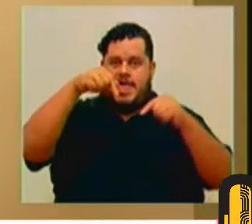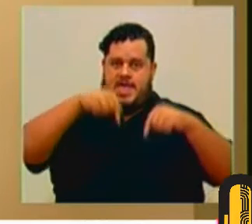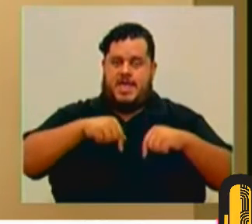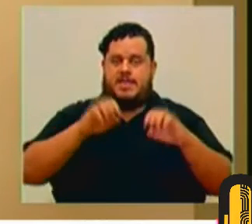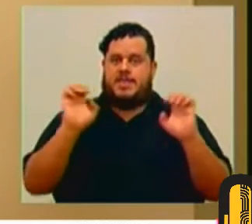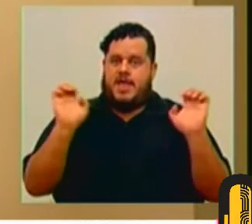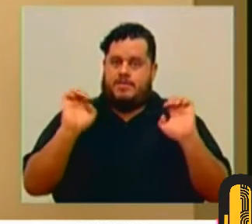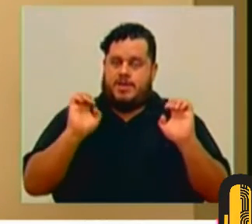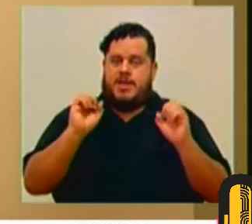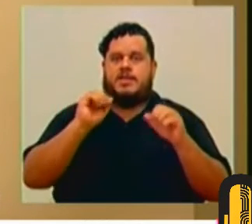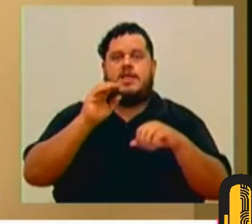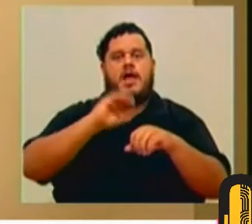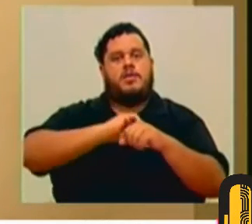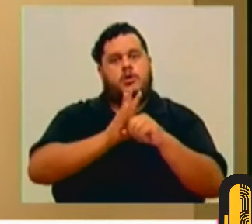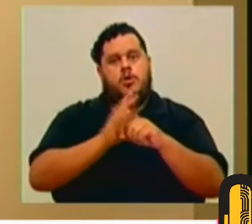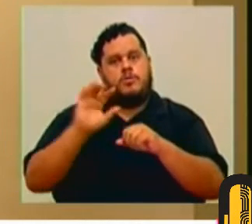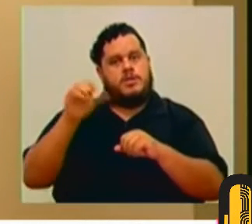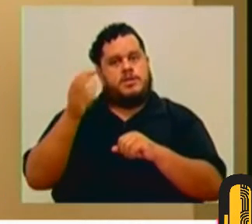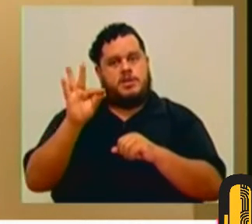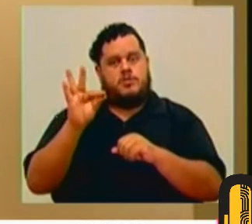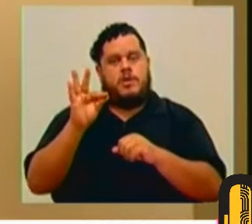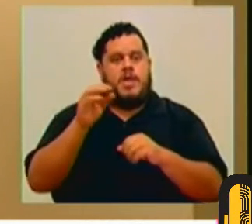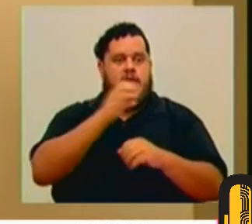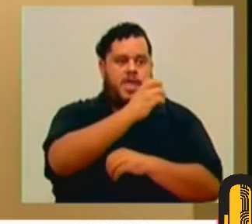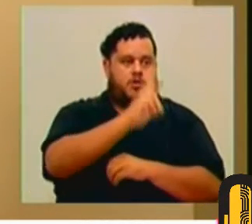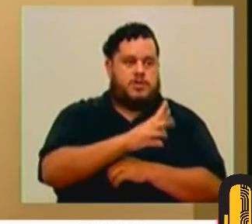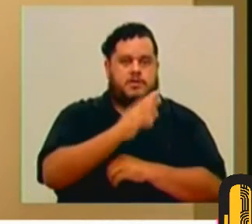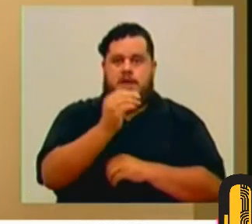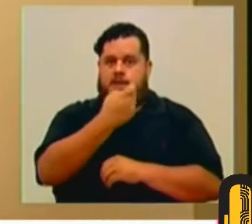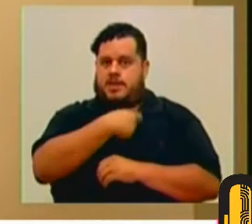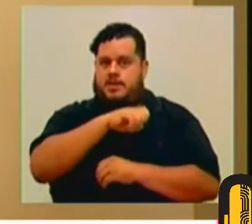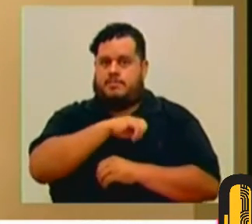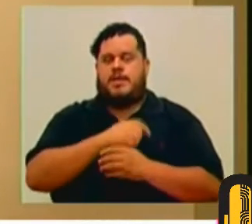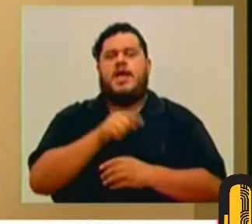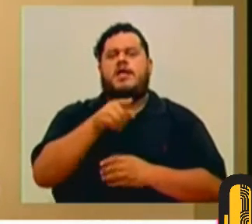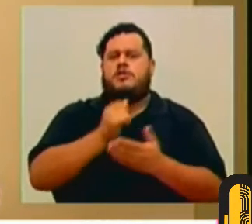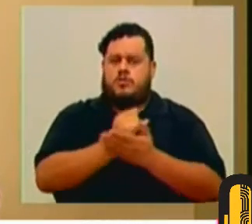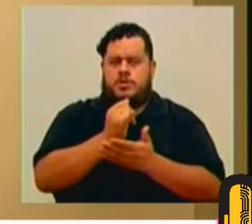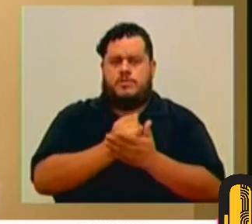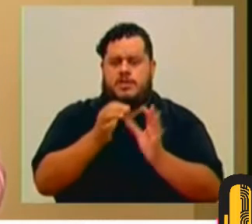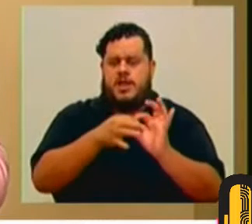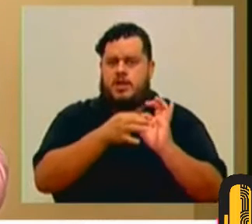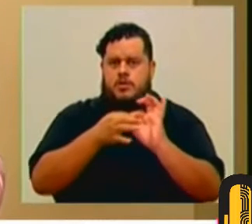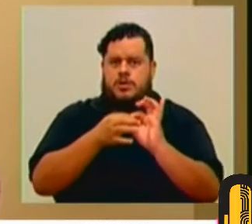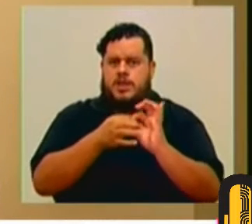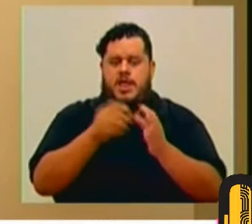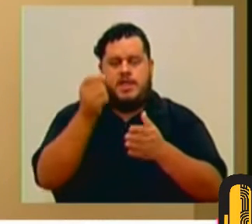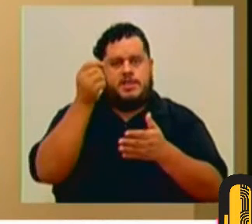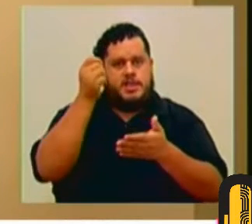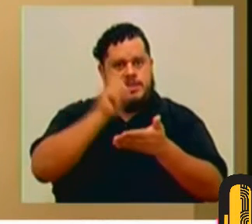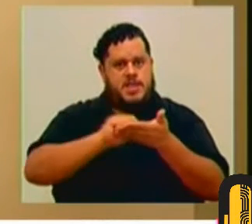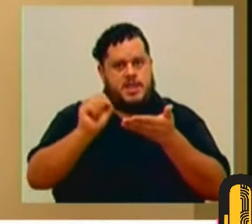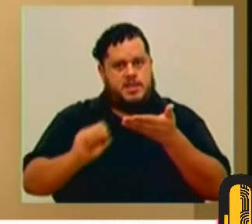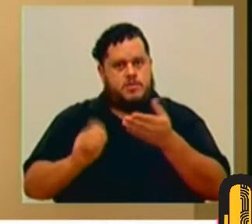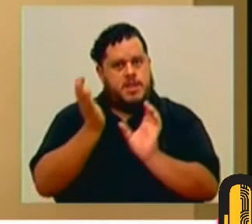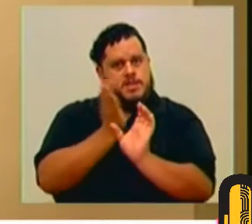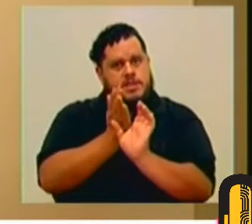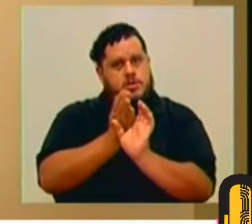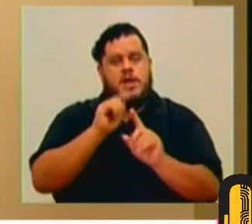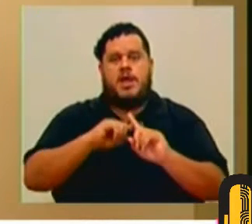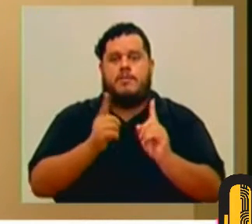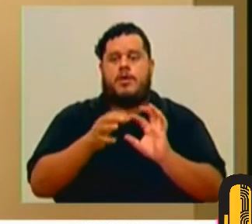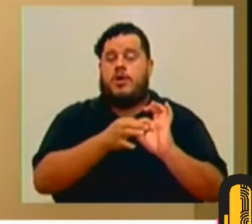por COVID-19 en Costa Rica y España. Esta es una investigación coordinada desde la Escuela de Psicología, pero también